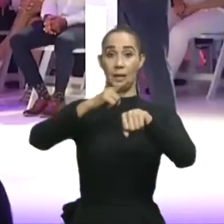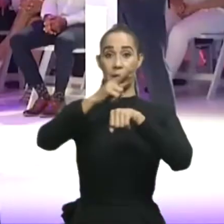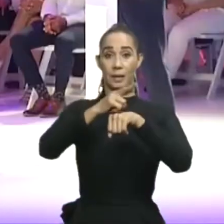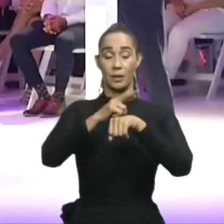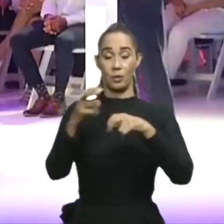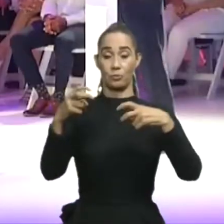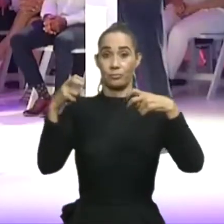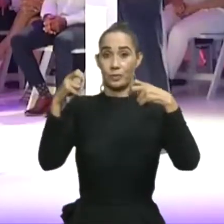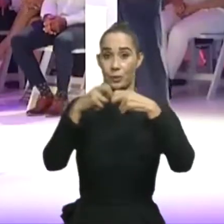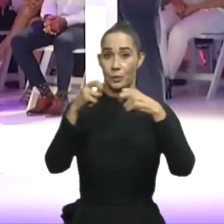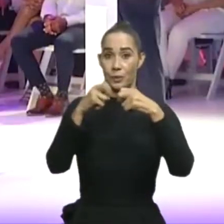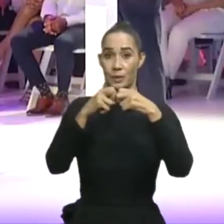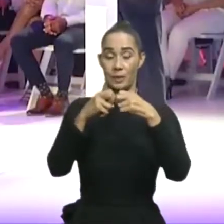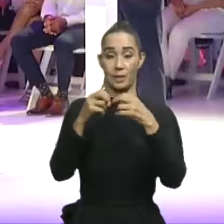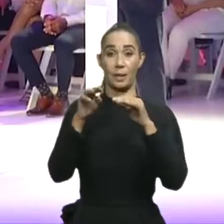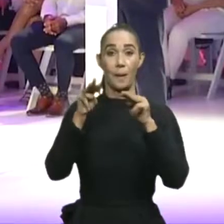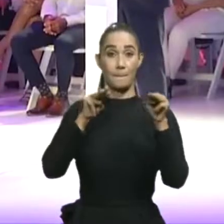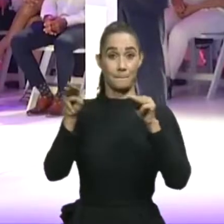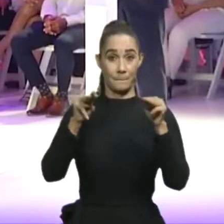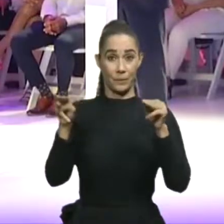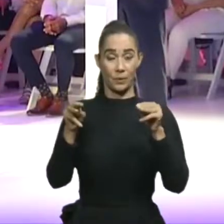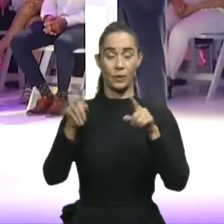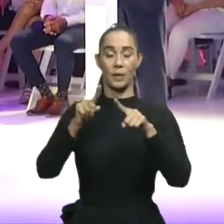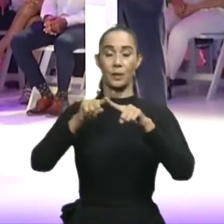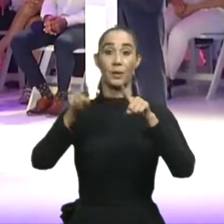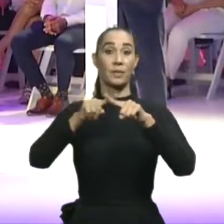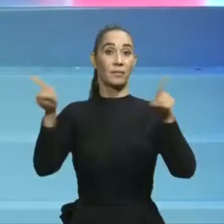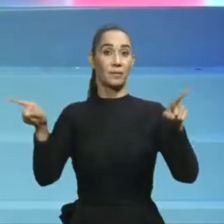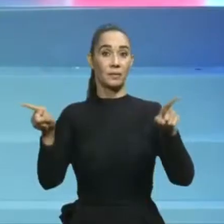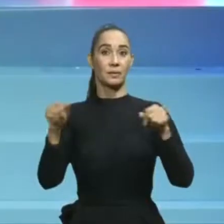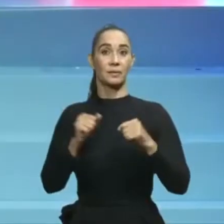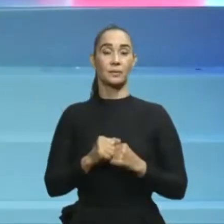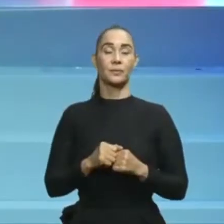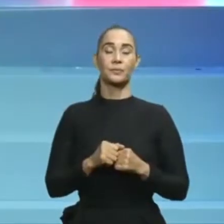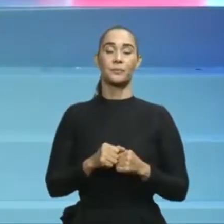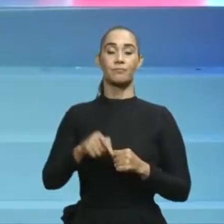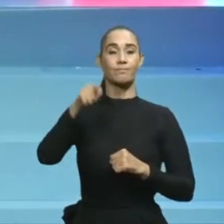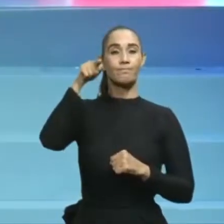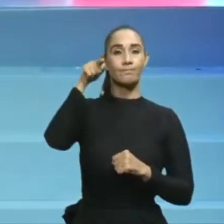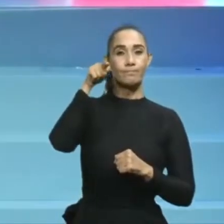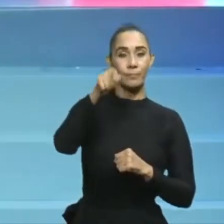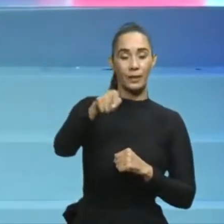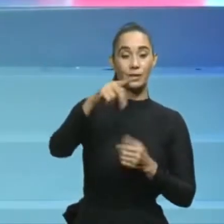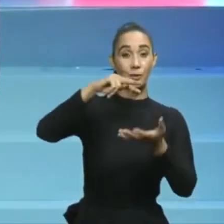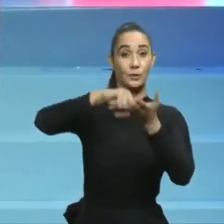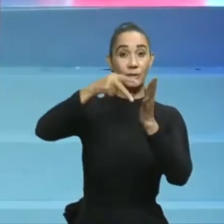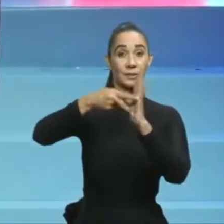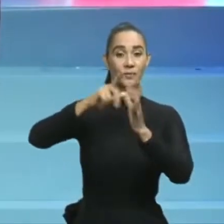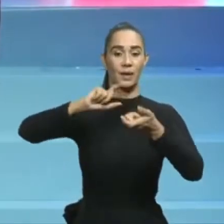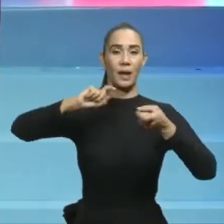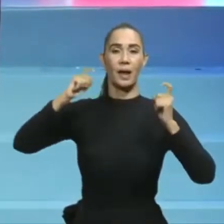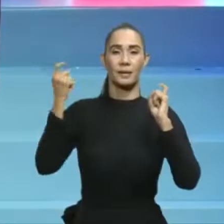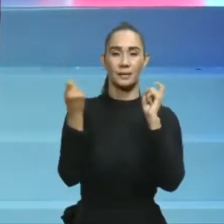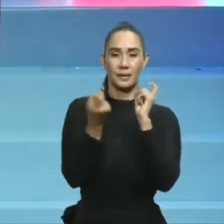capacidad de generación eléctrica moderna y diversificada eso es cambio